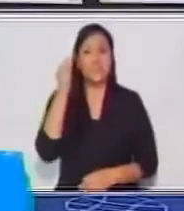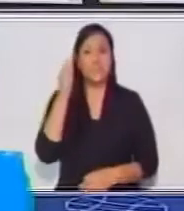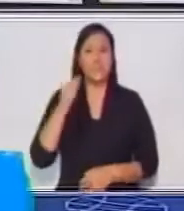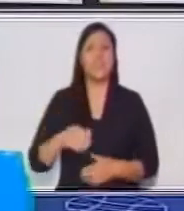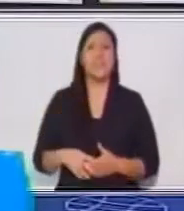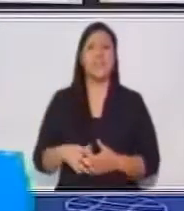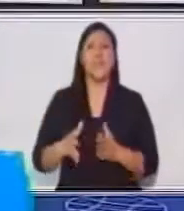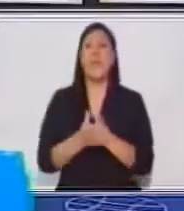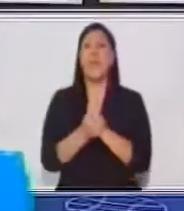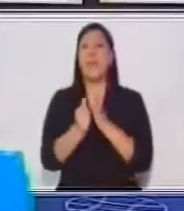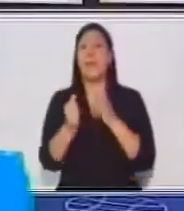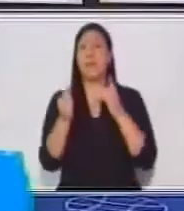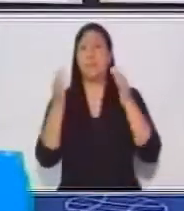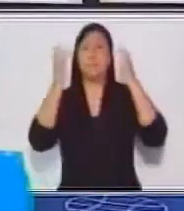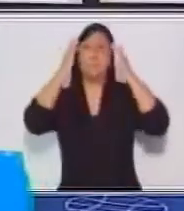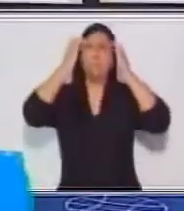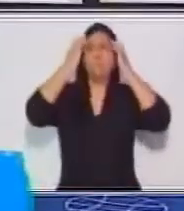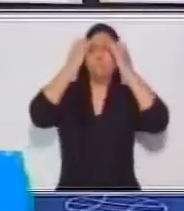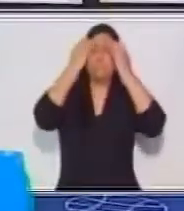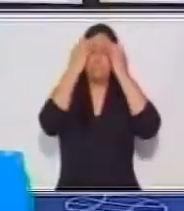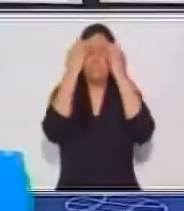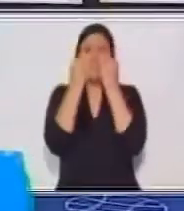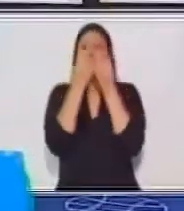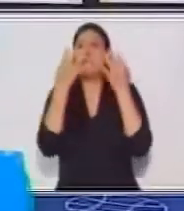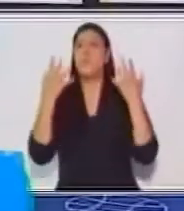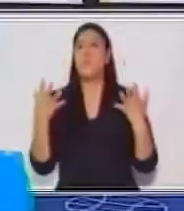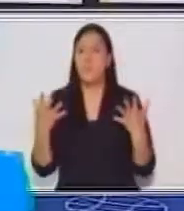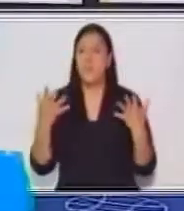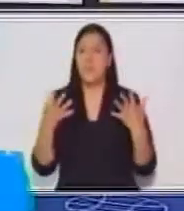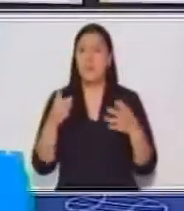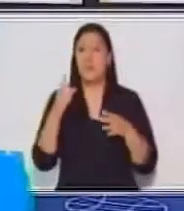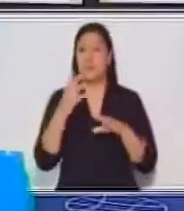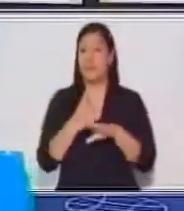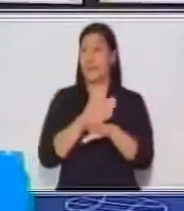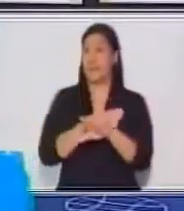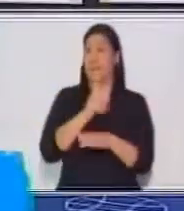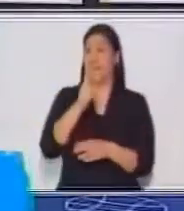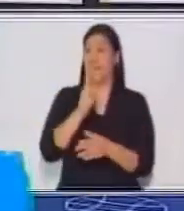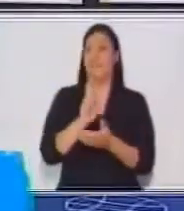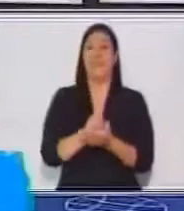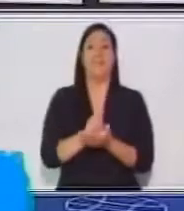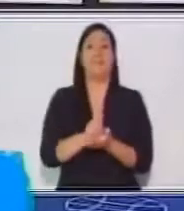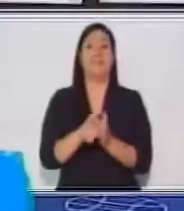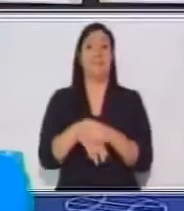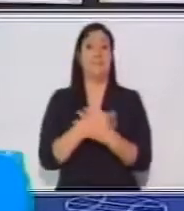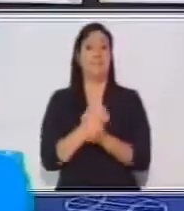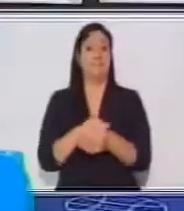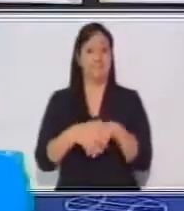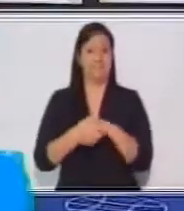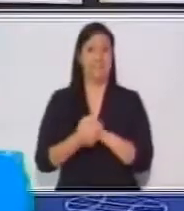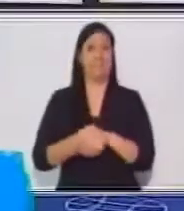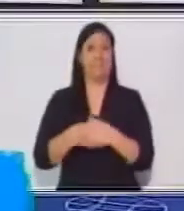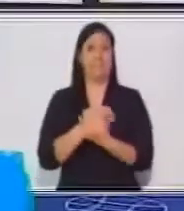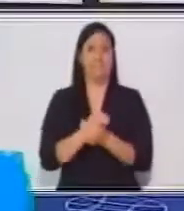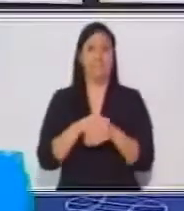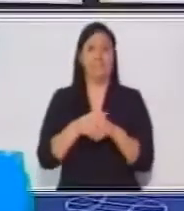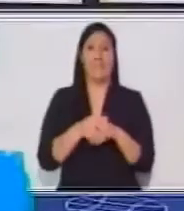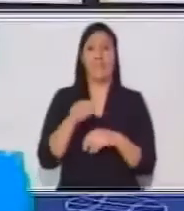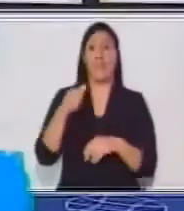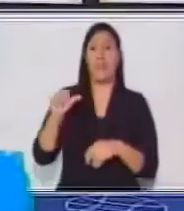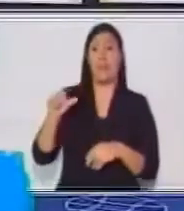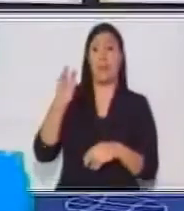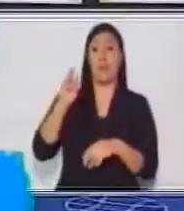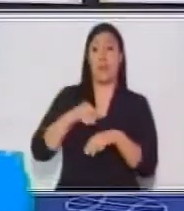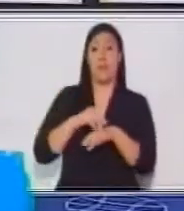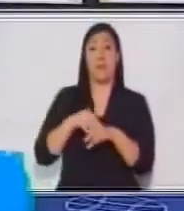la habilidad numérica. Antes de empezar, te recomiendo que laves bien tus manos con agua y